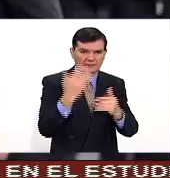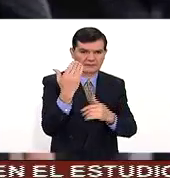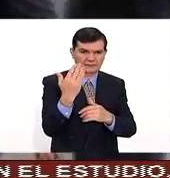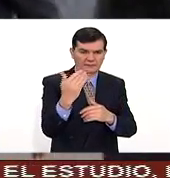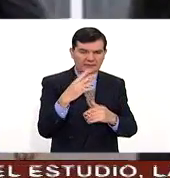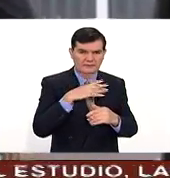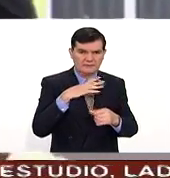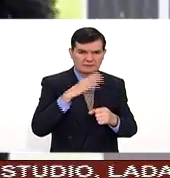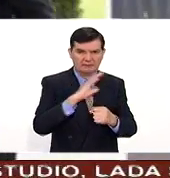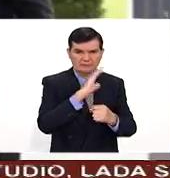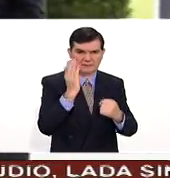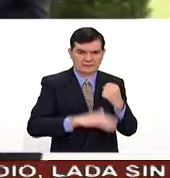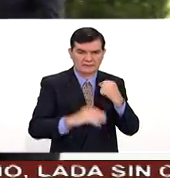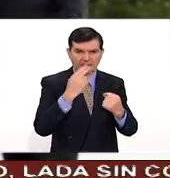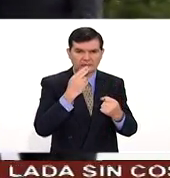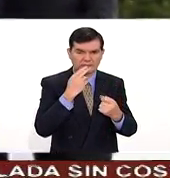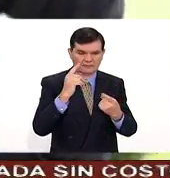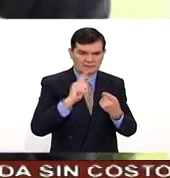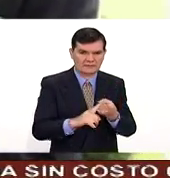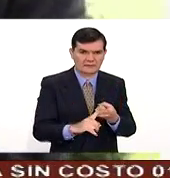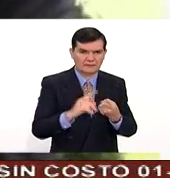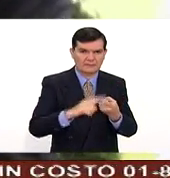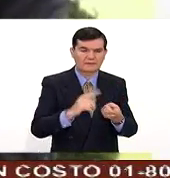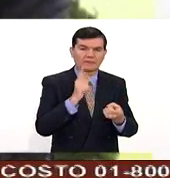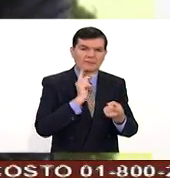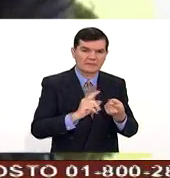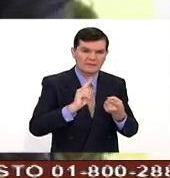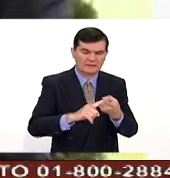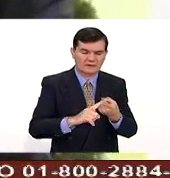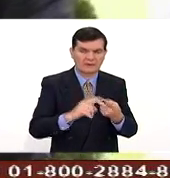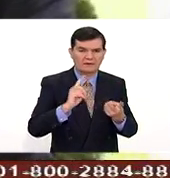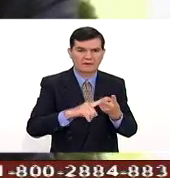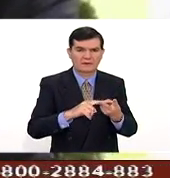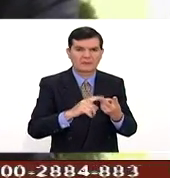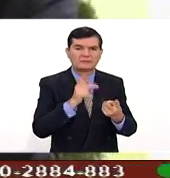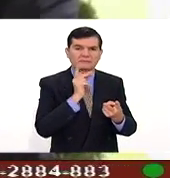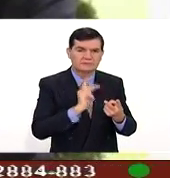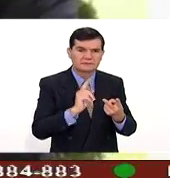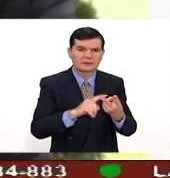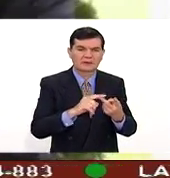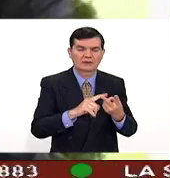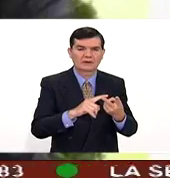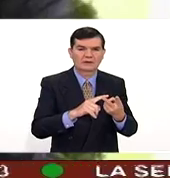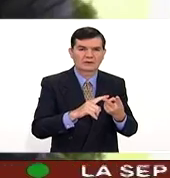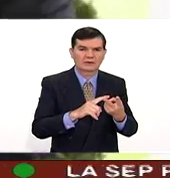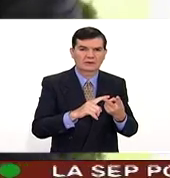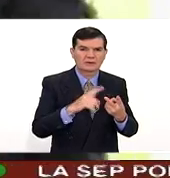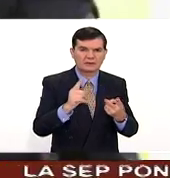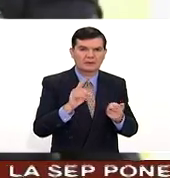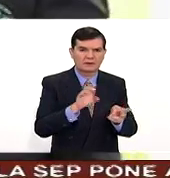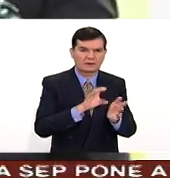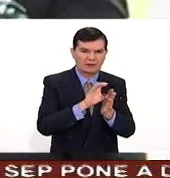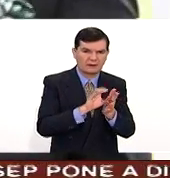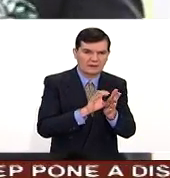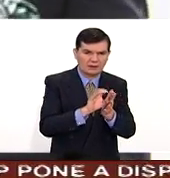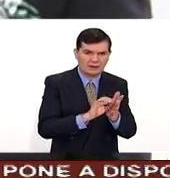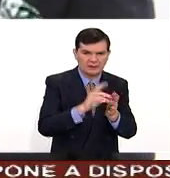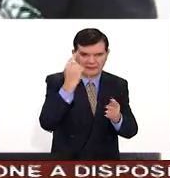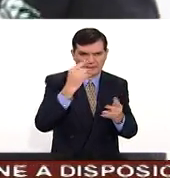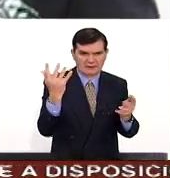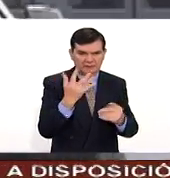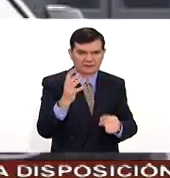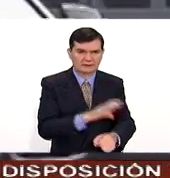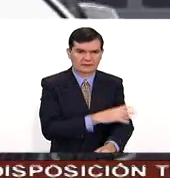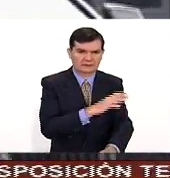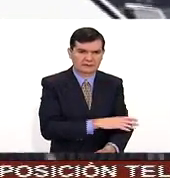2050 se dejaran de utilizar combustibles fósiles, ya sea petróleo y carbón, para generar